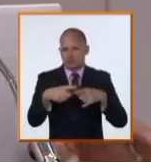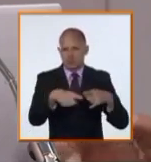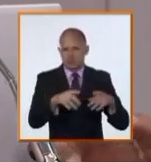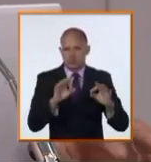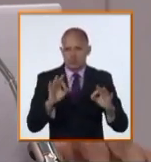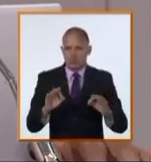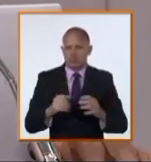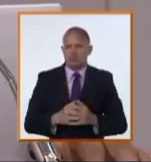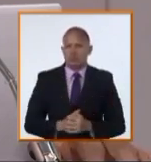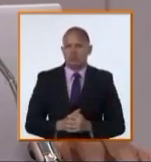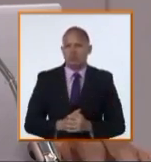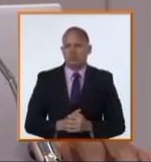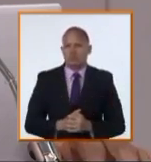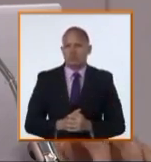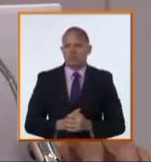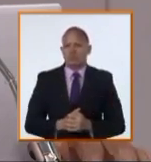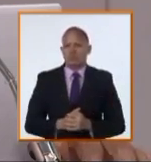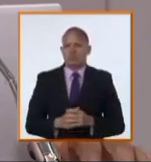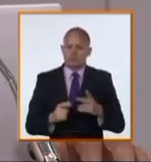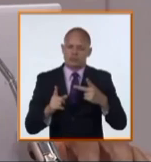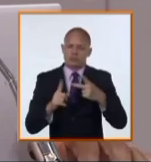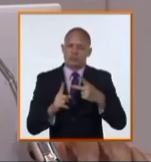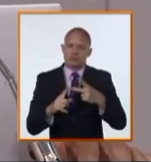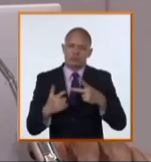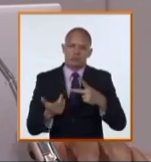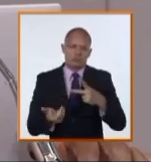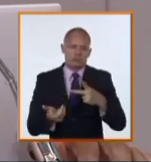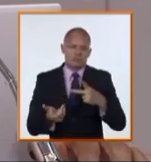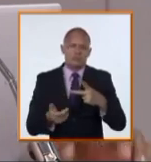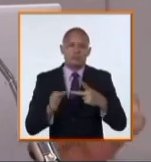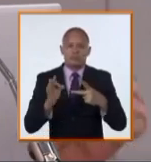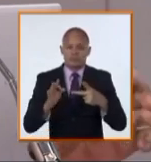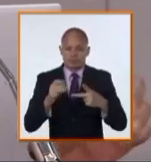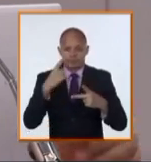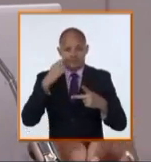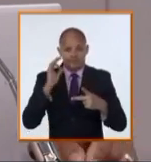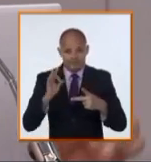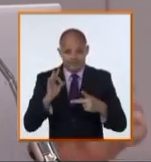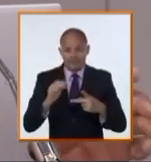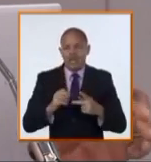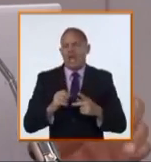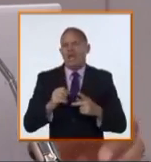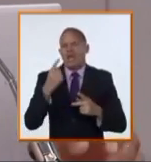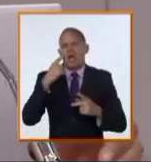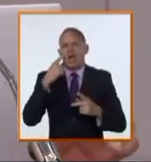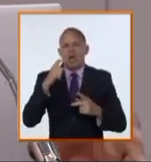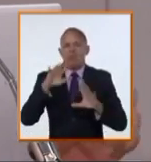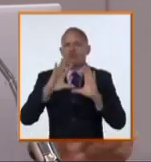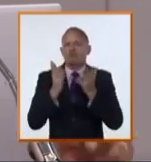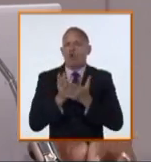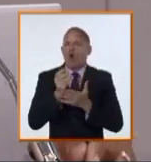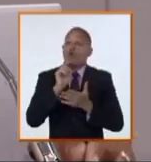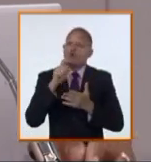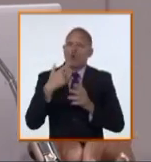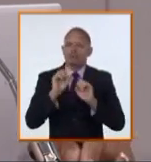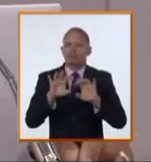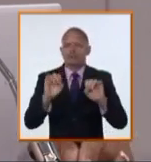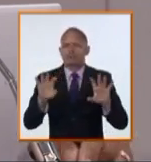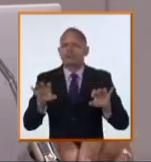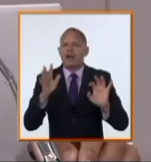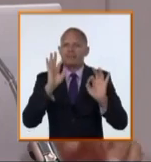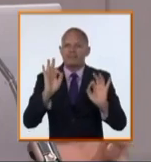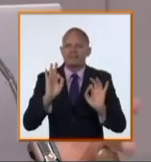el segundo eje era el es el eje de gobierno electrónico y el tercer eje marketing digital y comercio electrónico